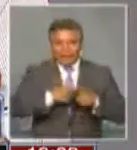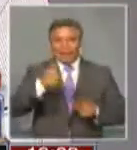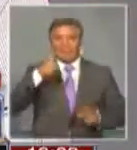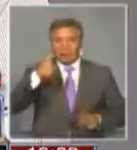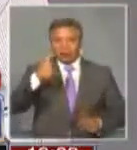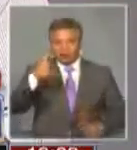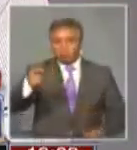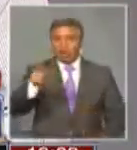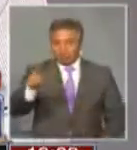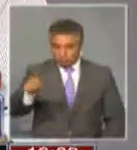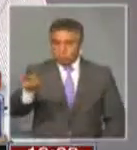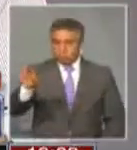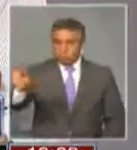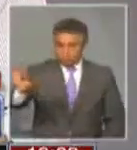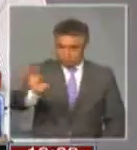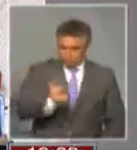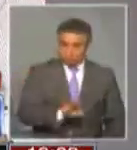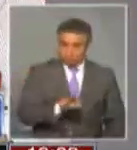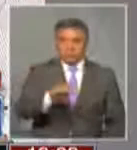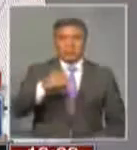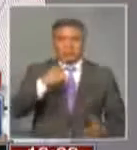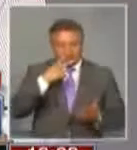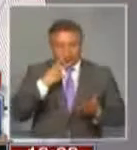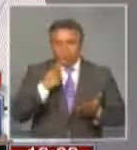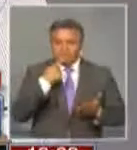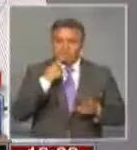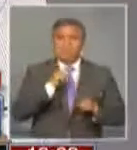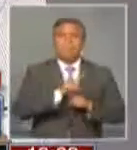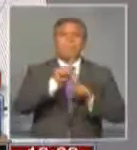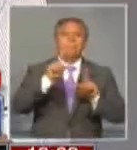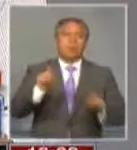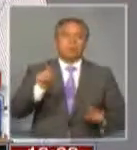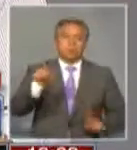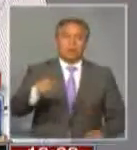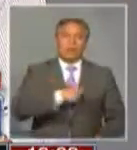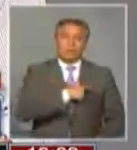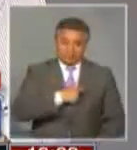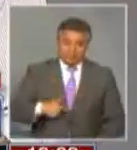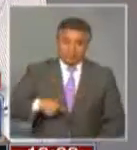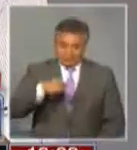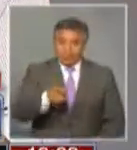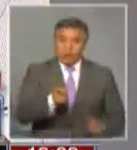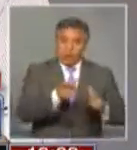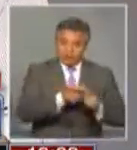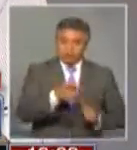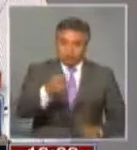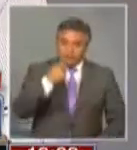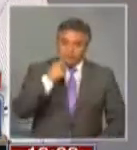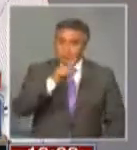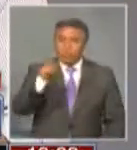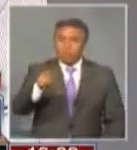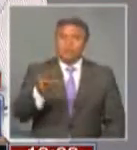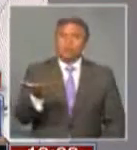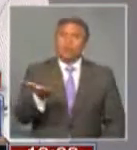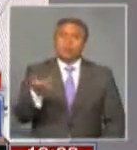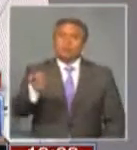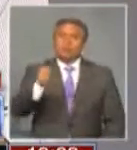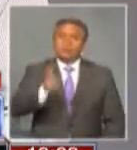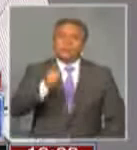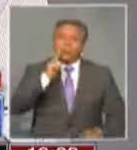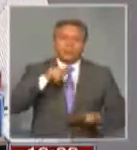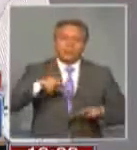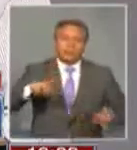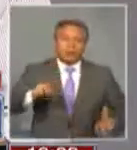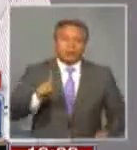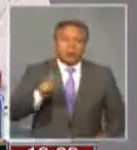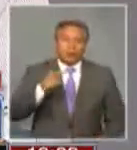Impuestos Internos y me imagino que le habrían preguntado el presidente de esta comisión por qué no hizo la investigación,